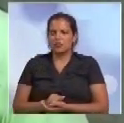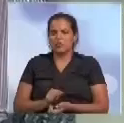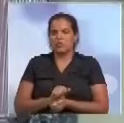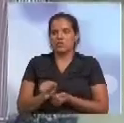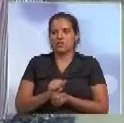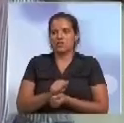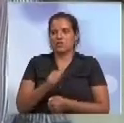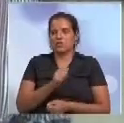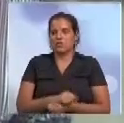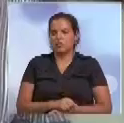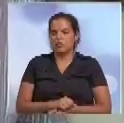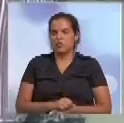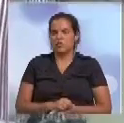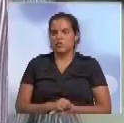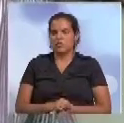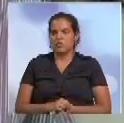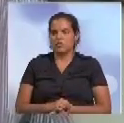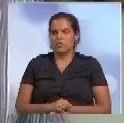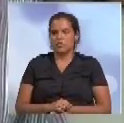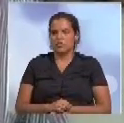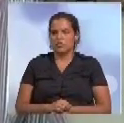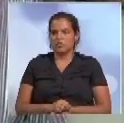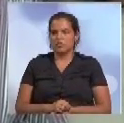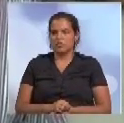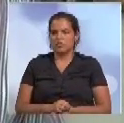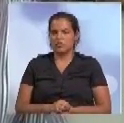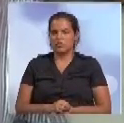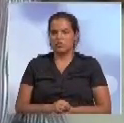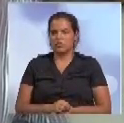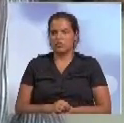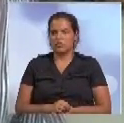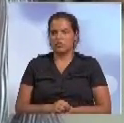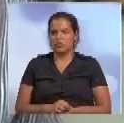enseguida para lavar la ropa. Con imagen de Luigi López, Luis Guerra, Telecosta.